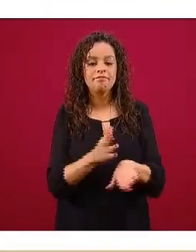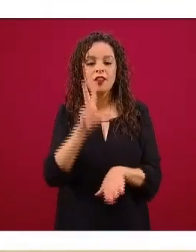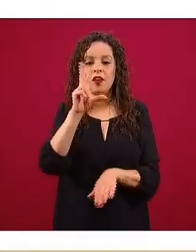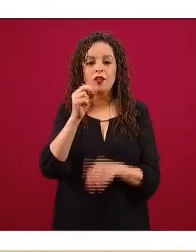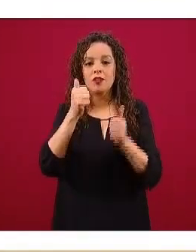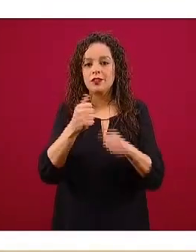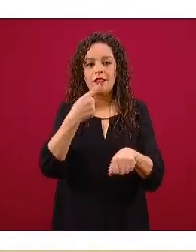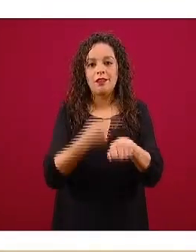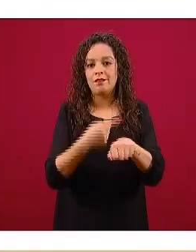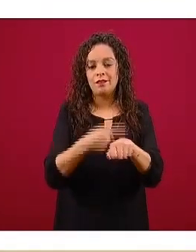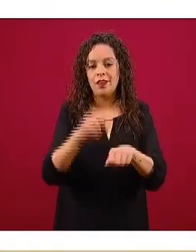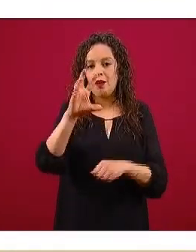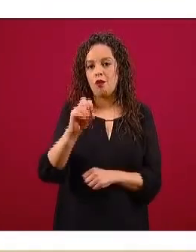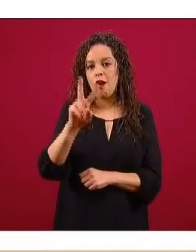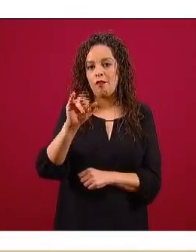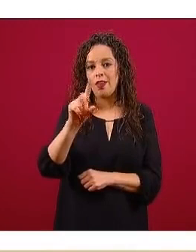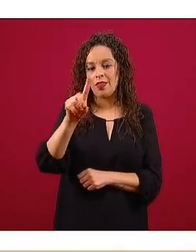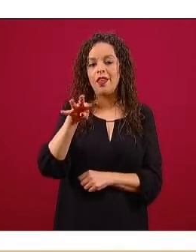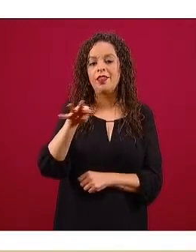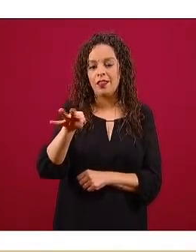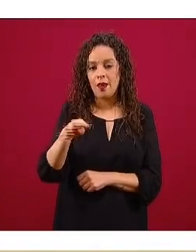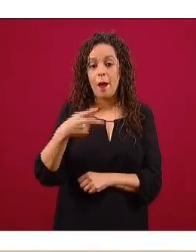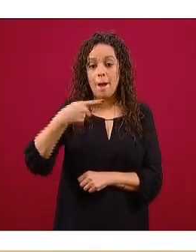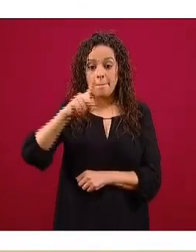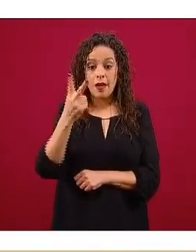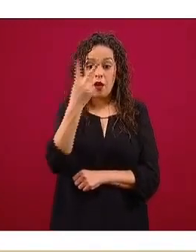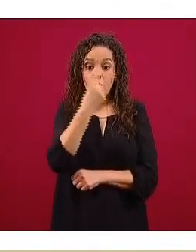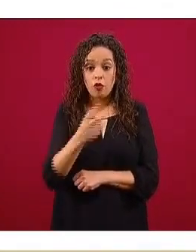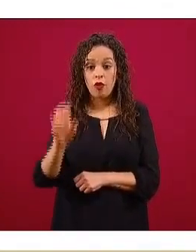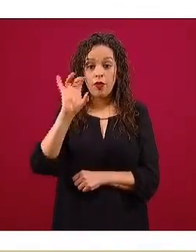de COVID-19, sin embargo